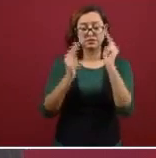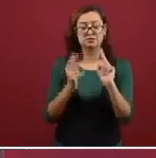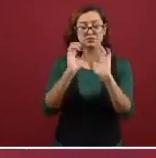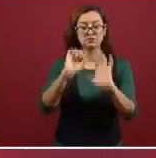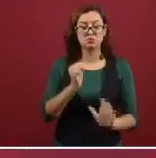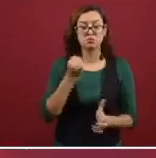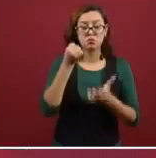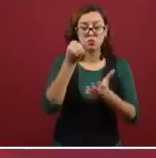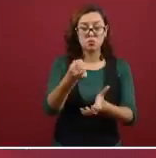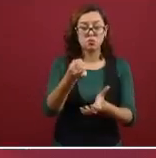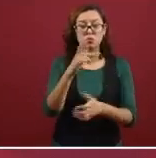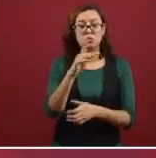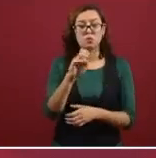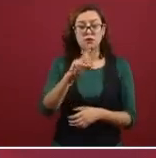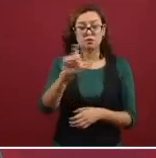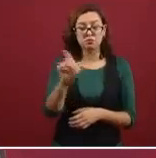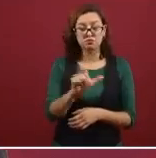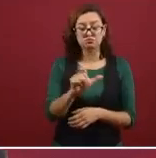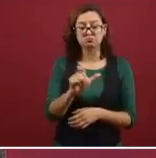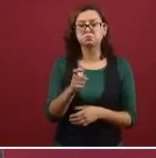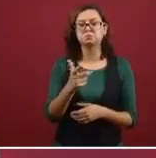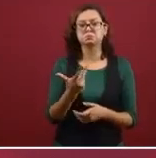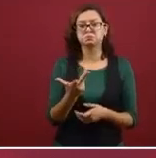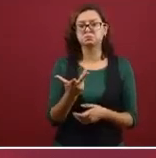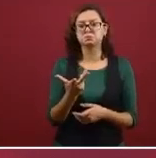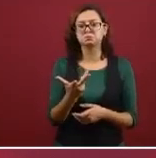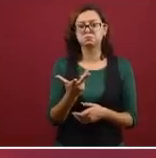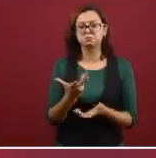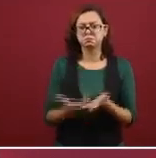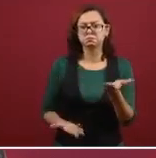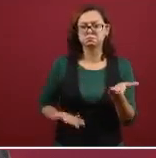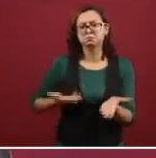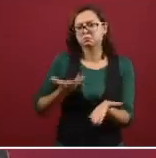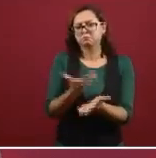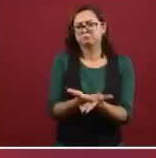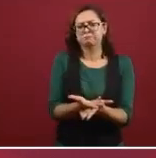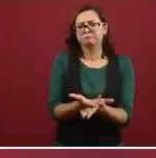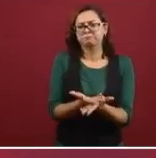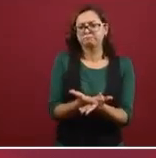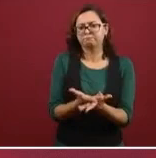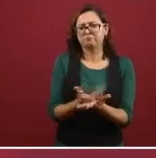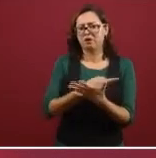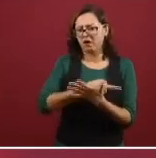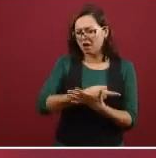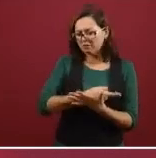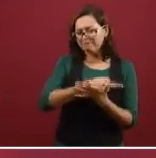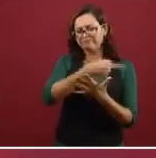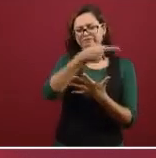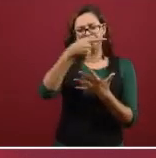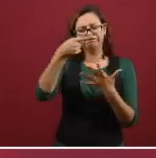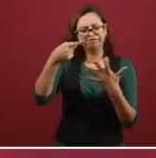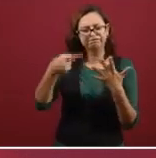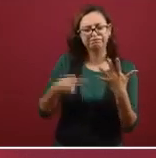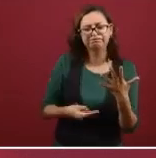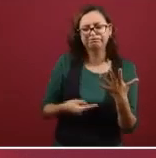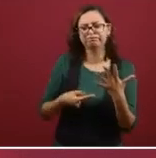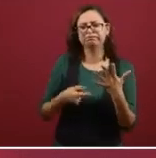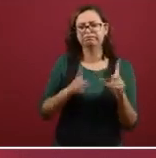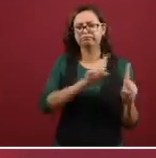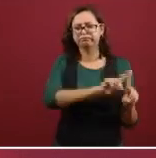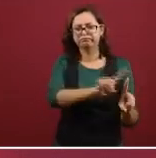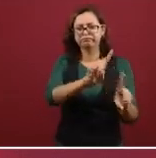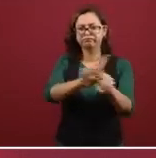Pemex, y ahí se le plantearon todas las variables